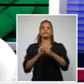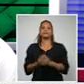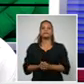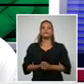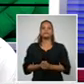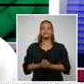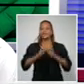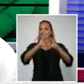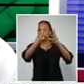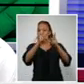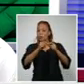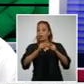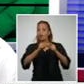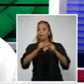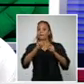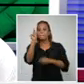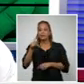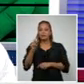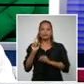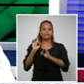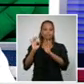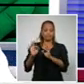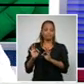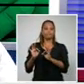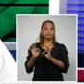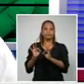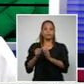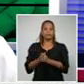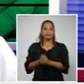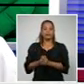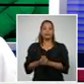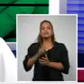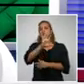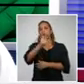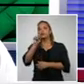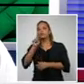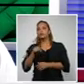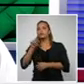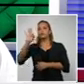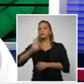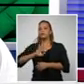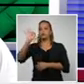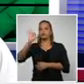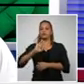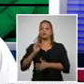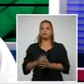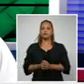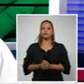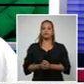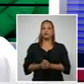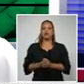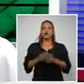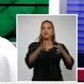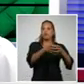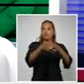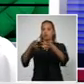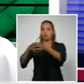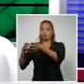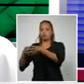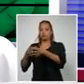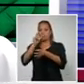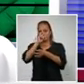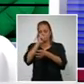el número de asintomáticos es el 51,8%. por grupos de edades.